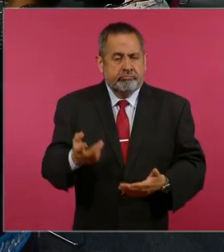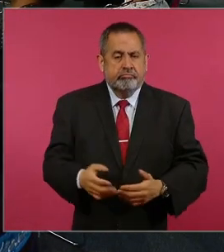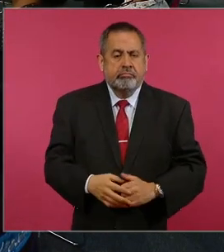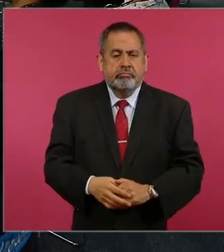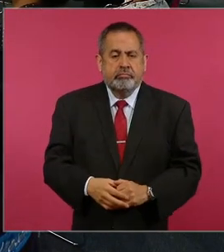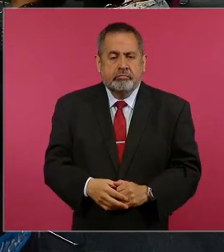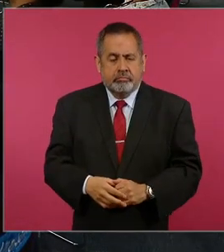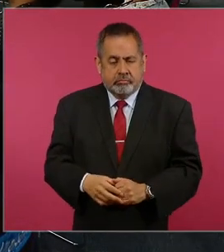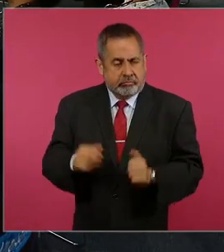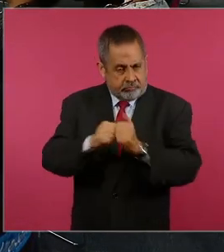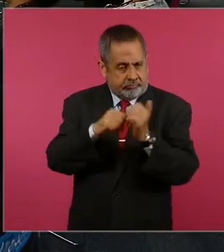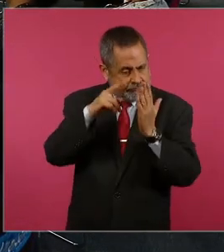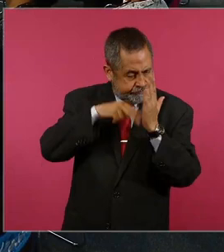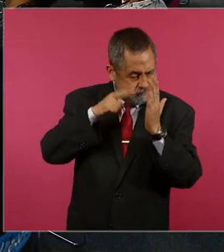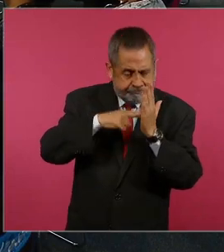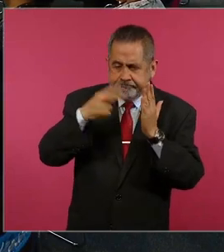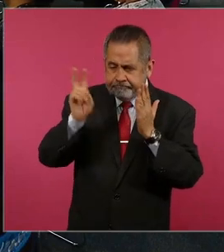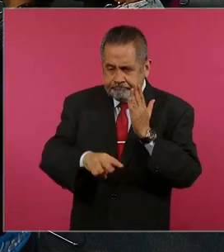veraz?